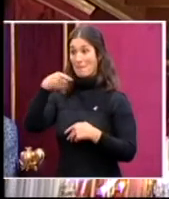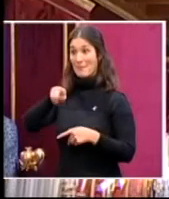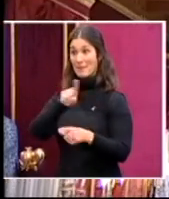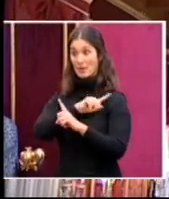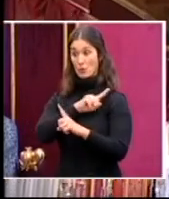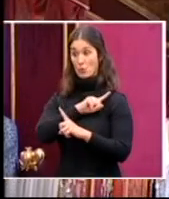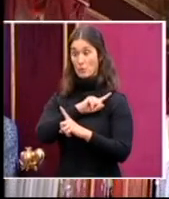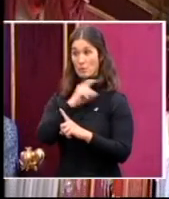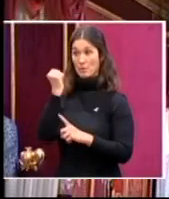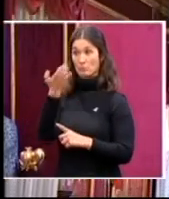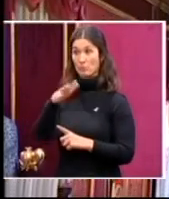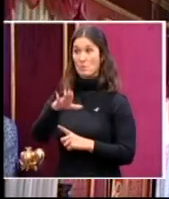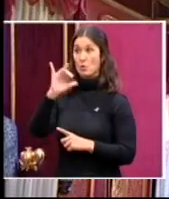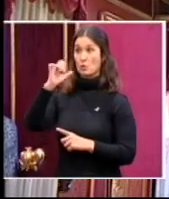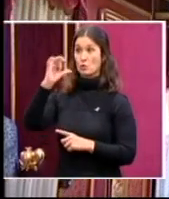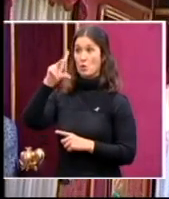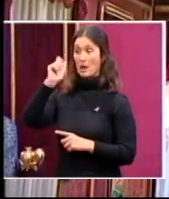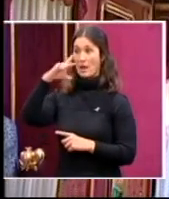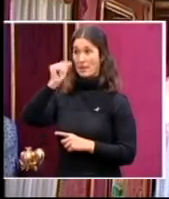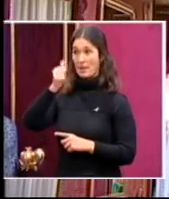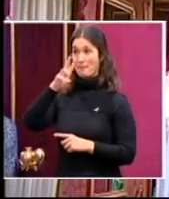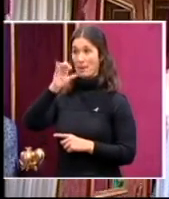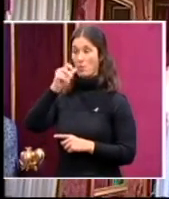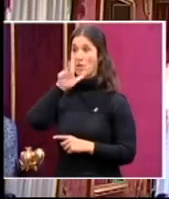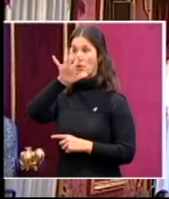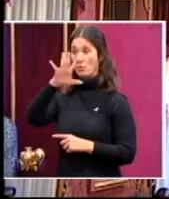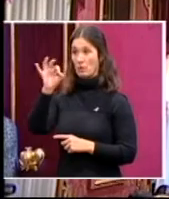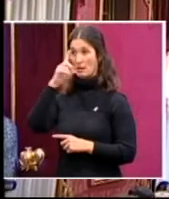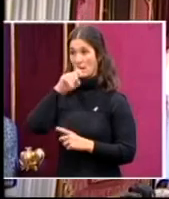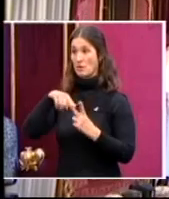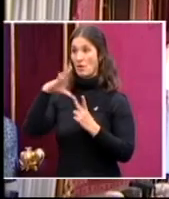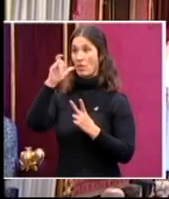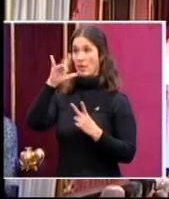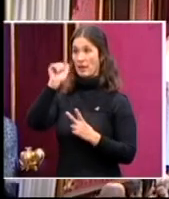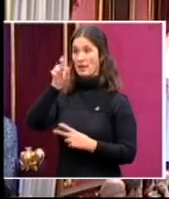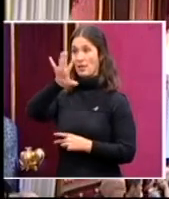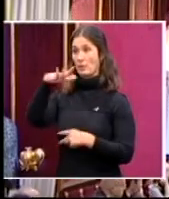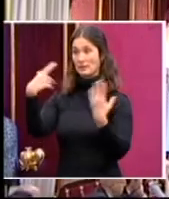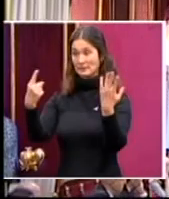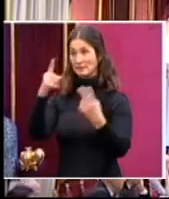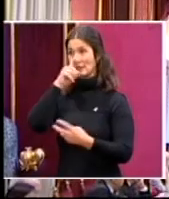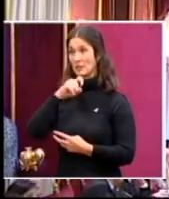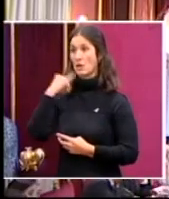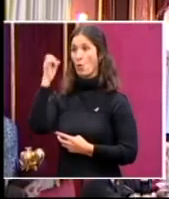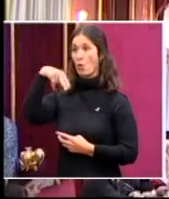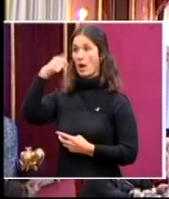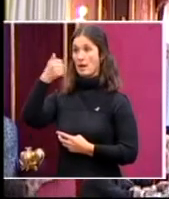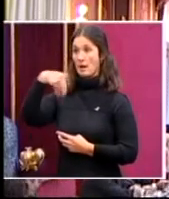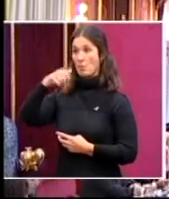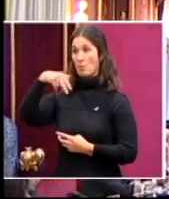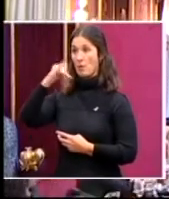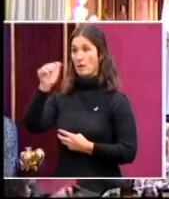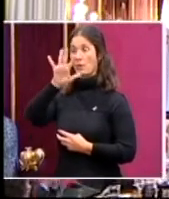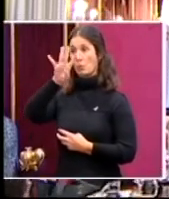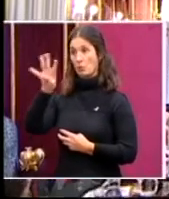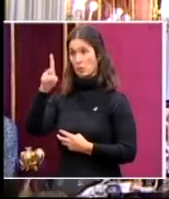sido asesinadas Yolanda Pascual Espósito, de 50 años, Celia Navarro Miguel, de 56 años, Juana Monge, de